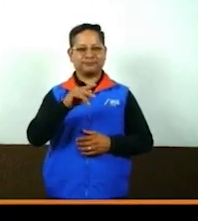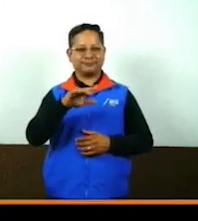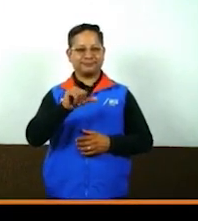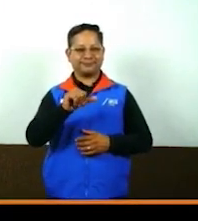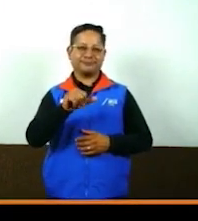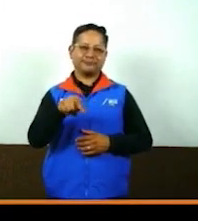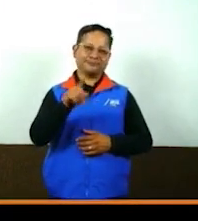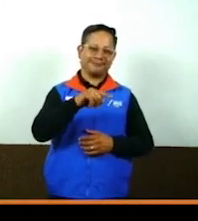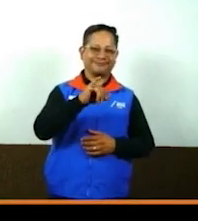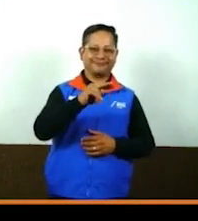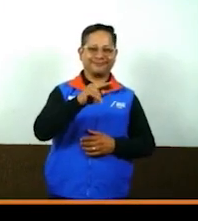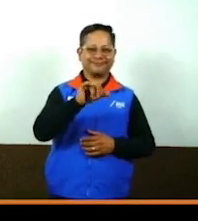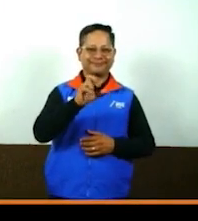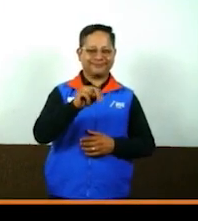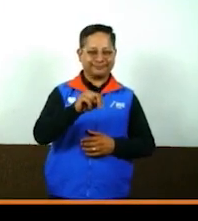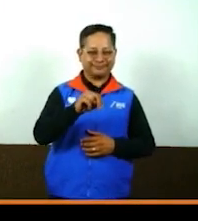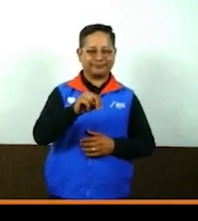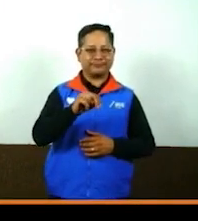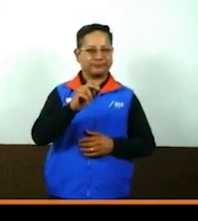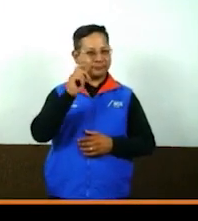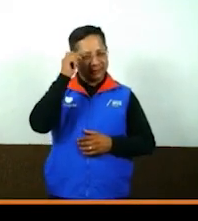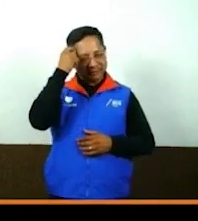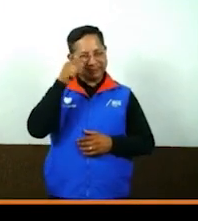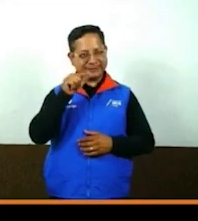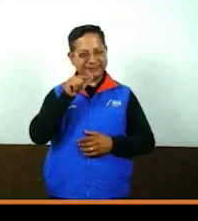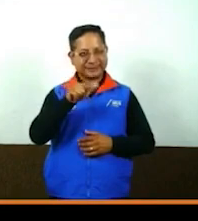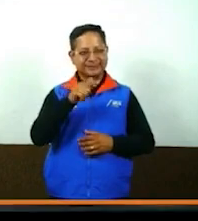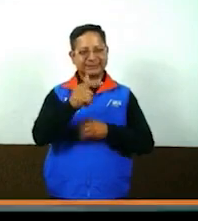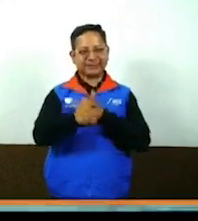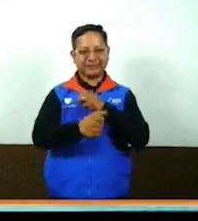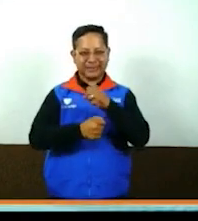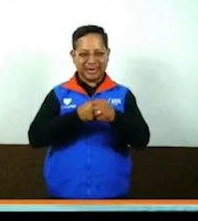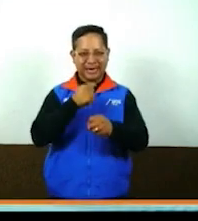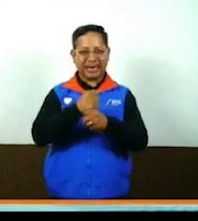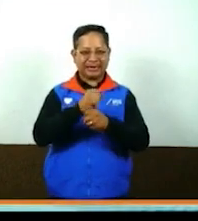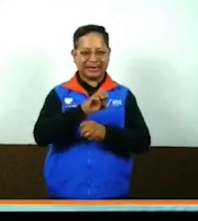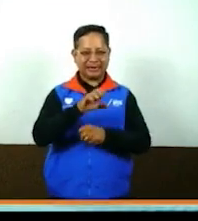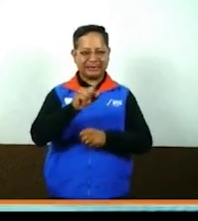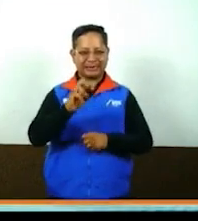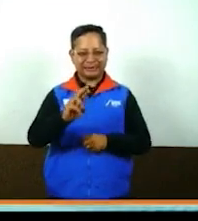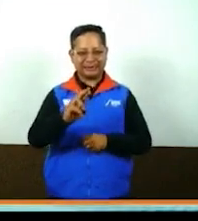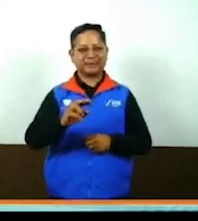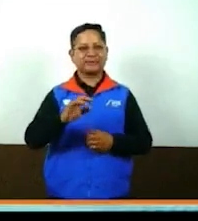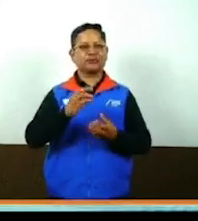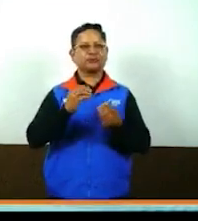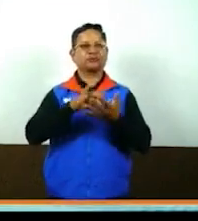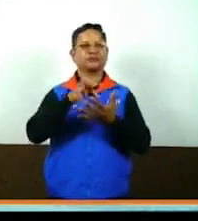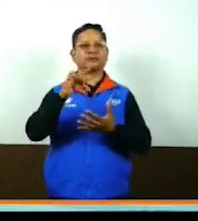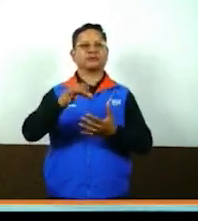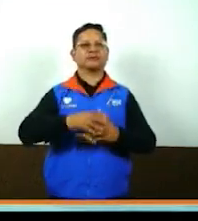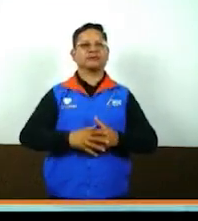Sánchez, de FEMSA Servicios, por 17 años siendo empresa socialmente responsable. Muchas gracias.